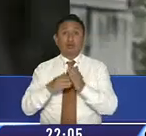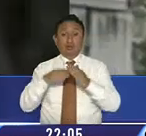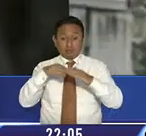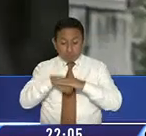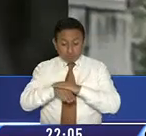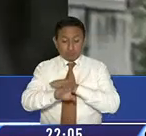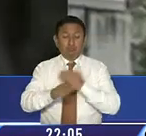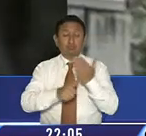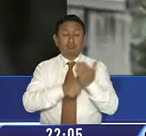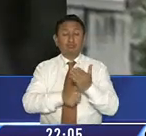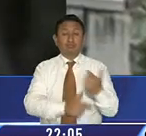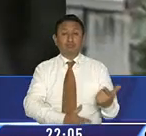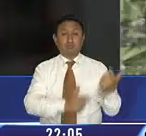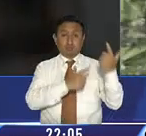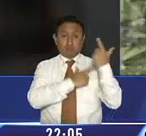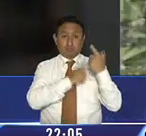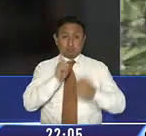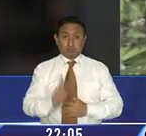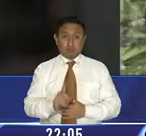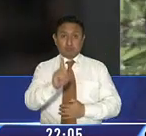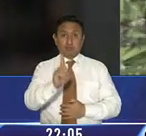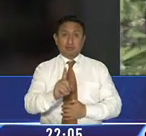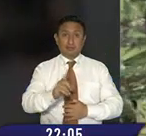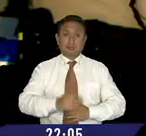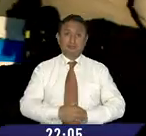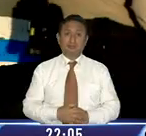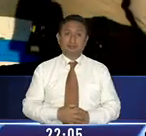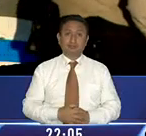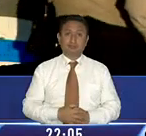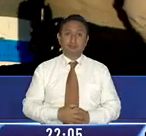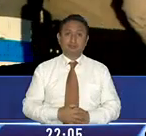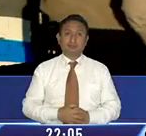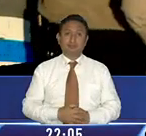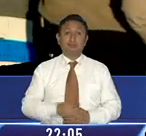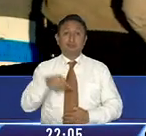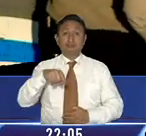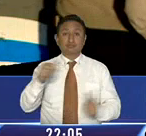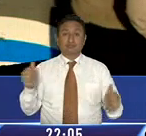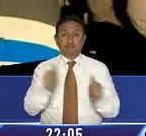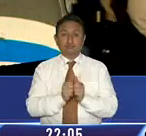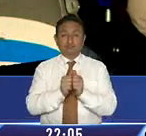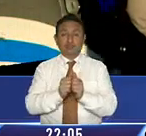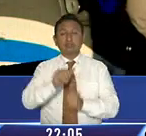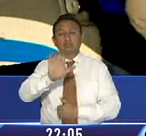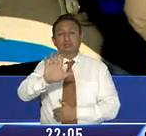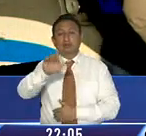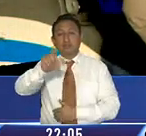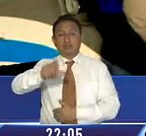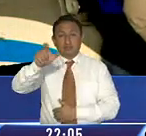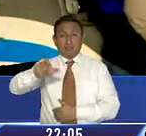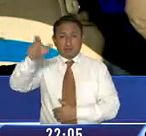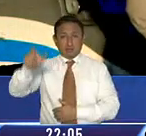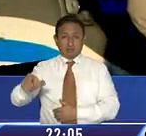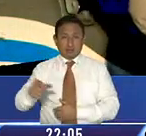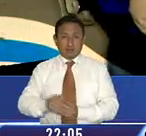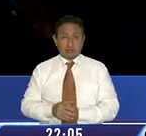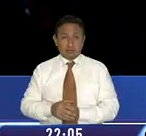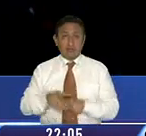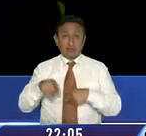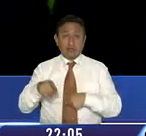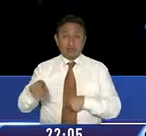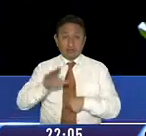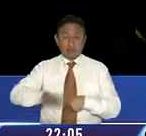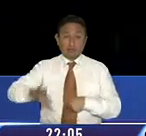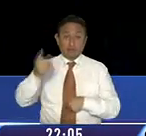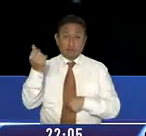las instalaciones del Ministerio de Defensa. Estaba acompañado por 5 personas, a quienes se les